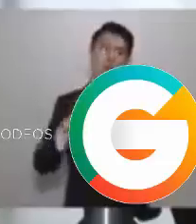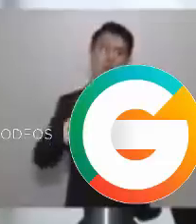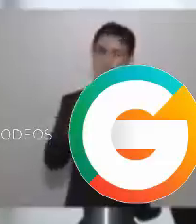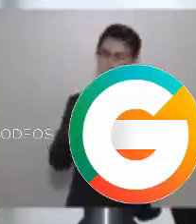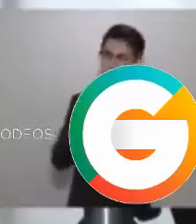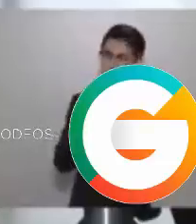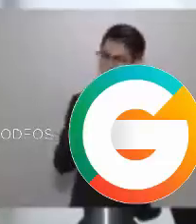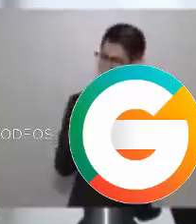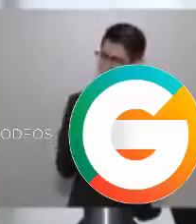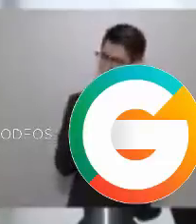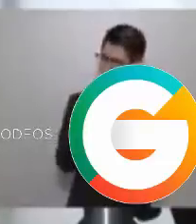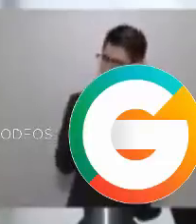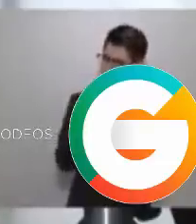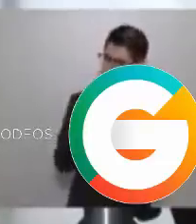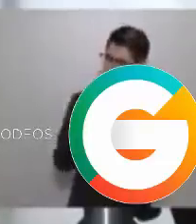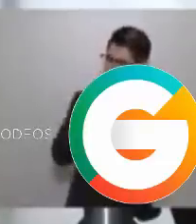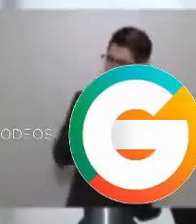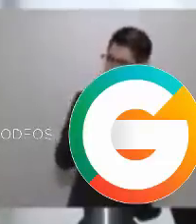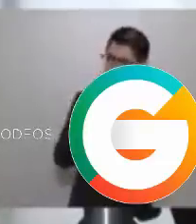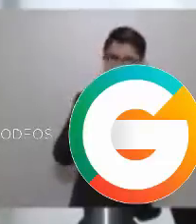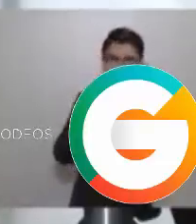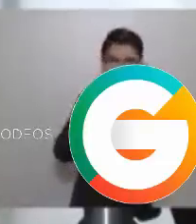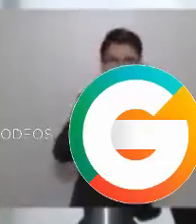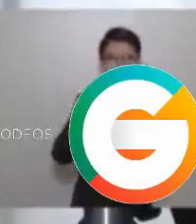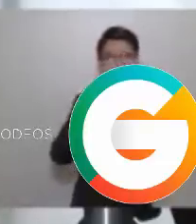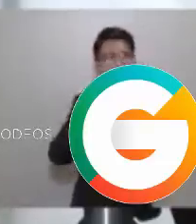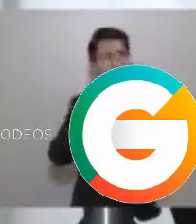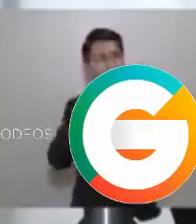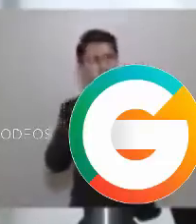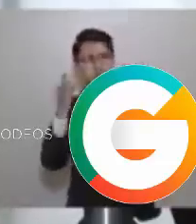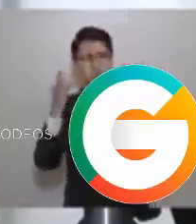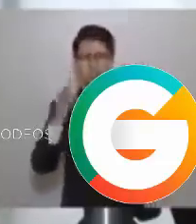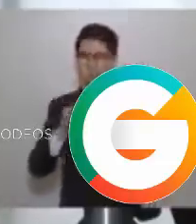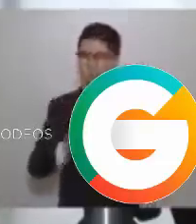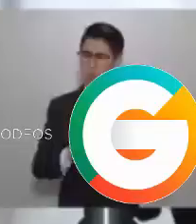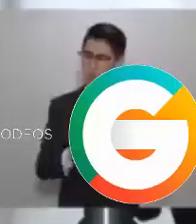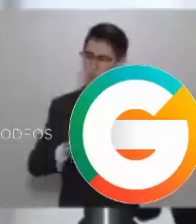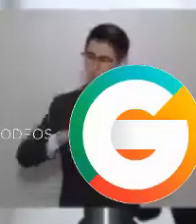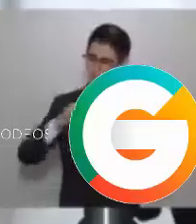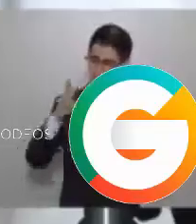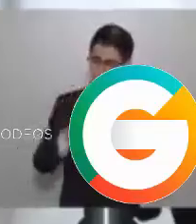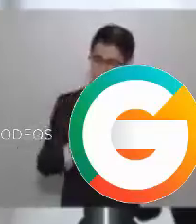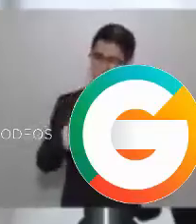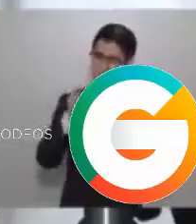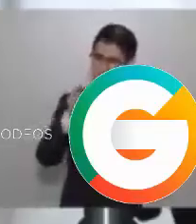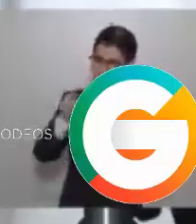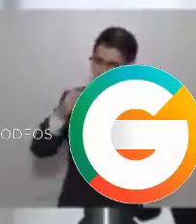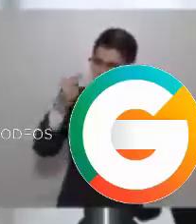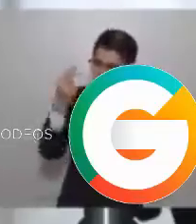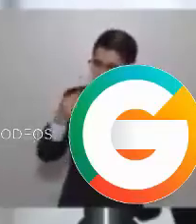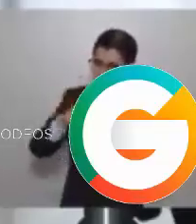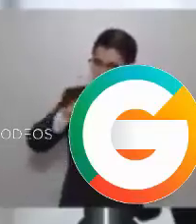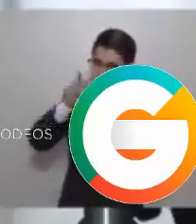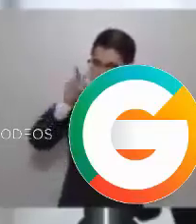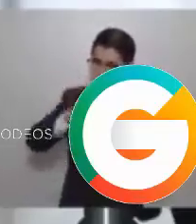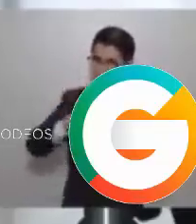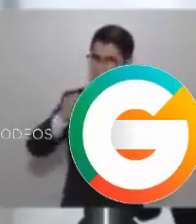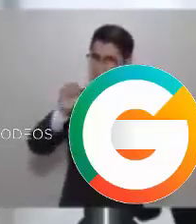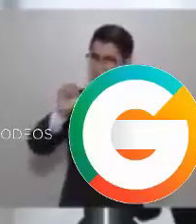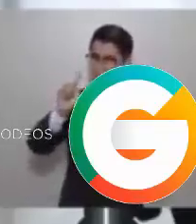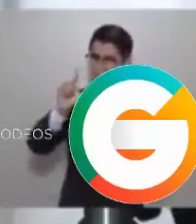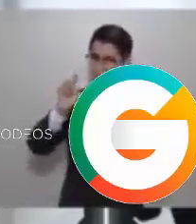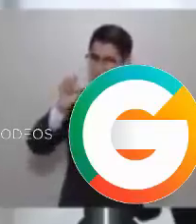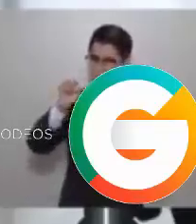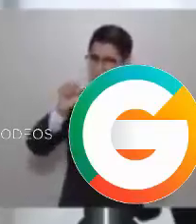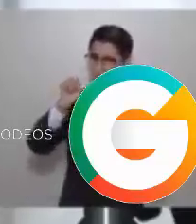actos de investigación que rápidamente hemos logrado desarrollar y que tenemos pendientes por llevar a cabo, justamente